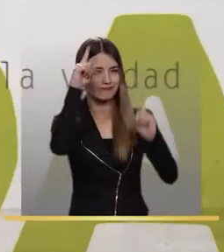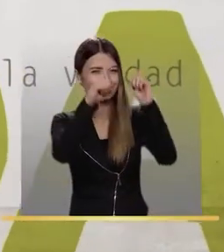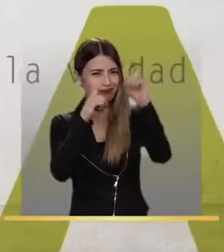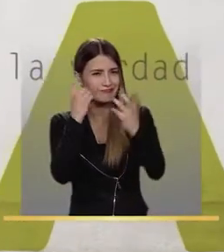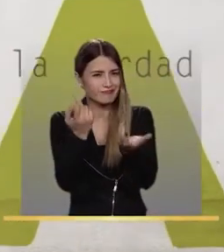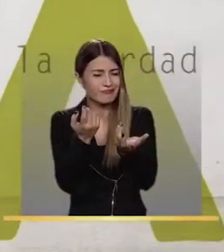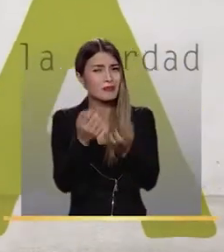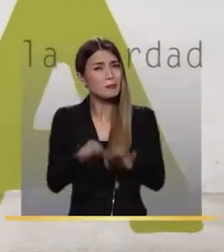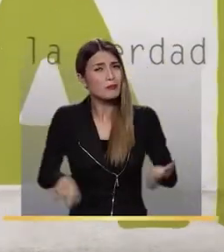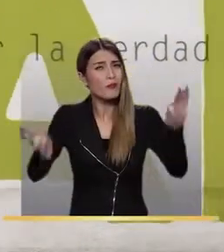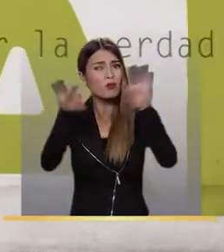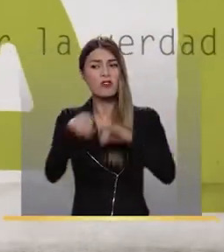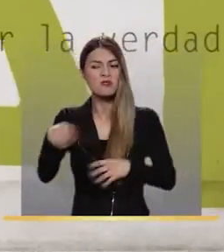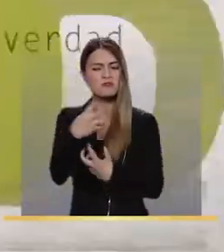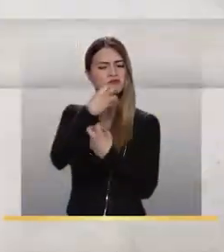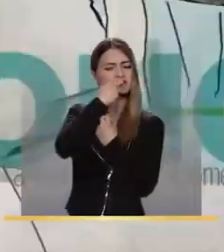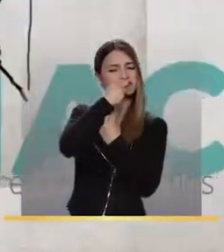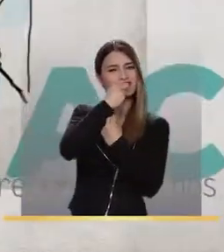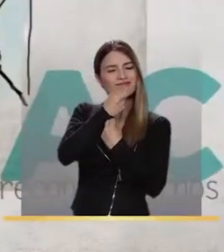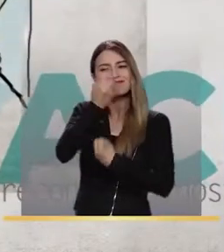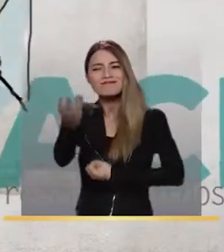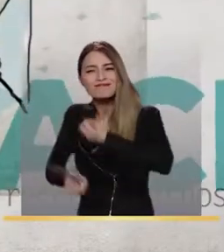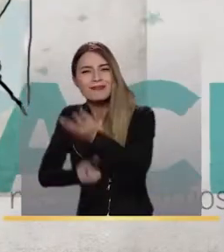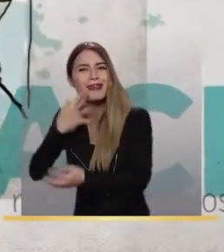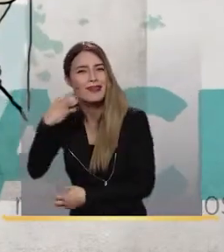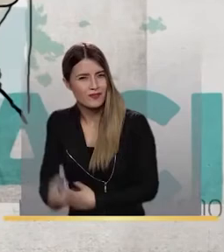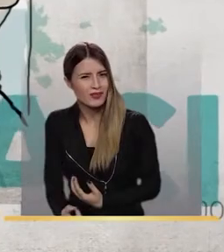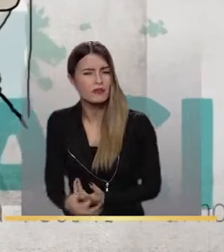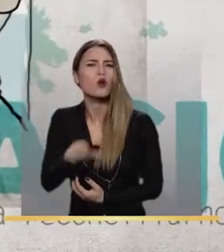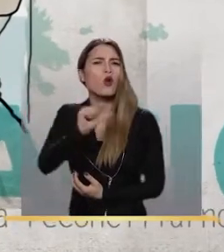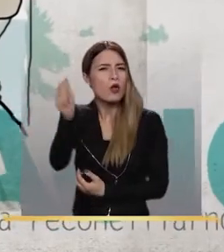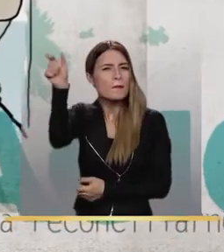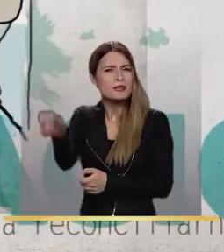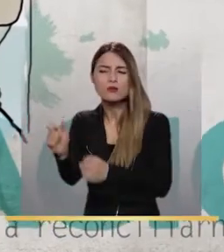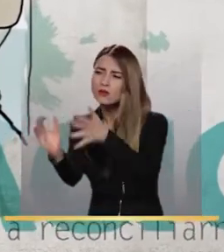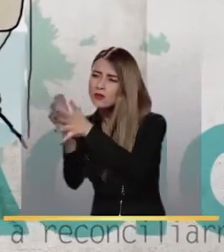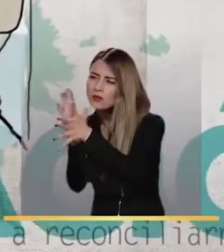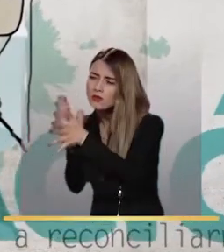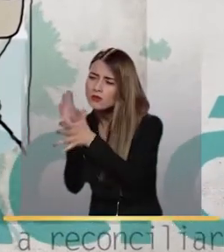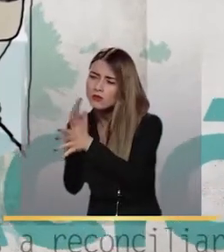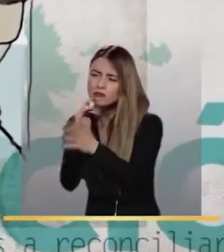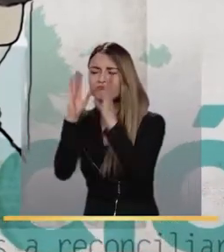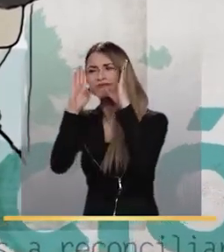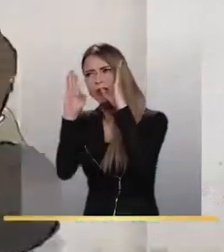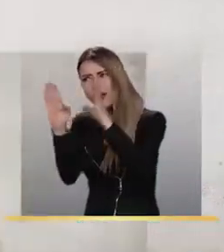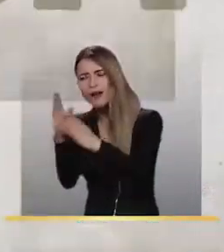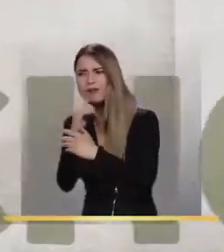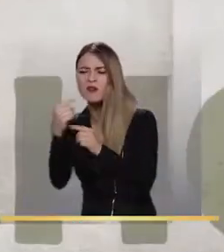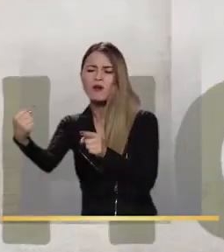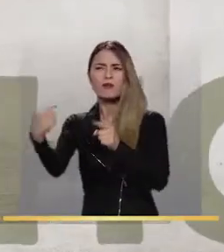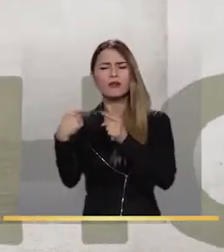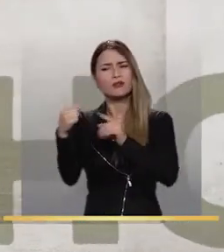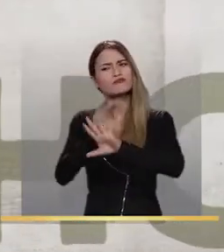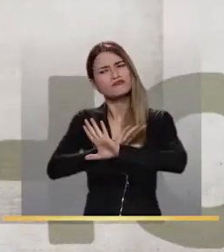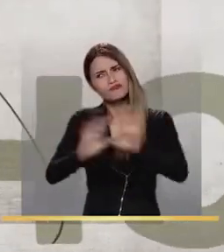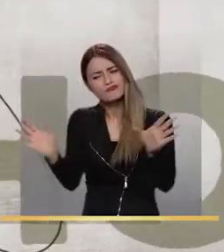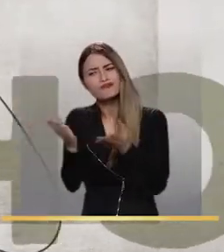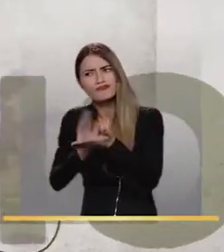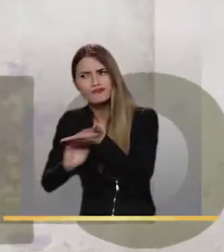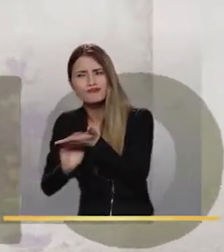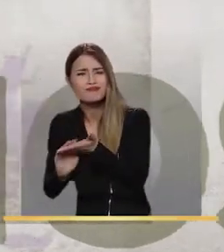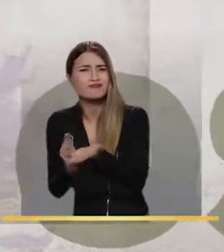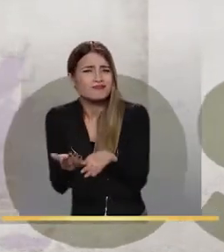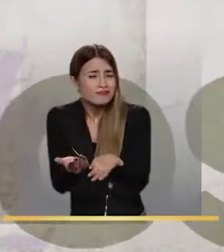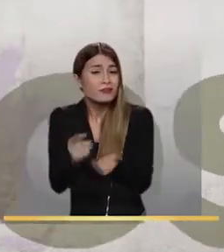¿Y qué tal si aprendemos a decir la verdad? ¿Y qué tal si escuchamos al otro y comenzamos a reconciliarnos? ¿Y qué tal si entendemos que todos